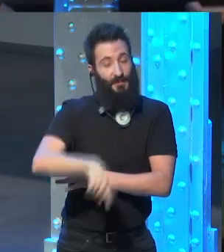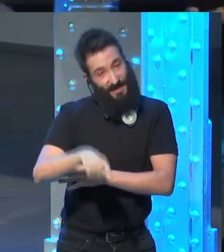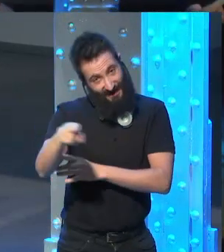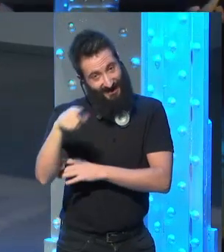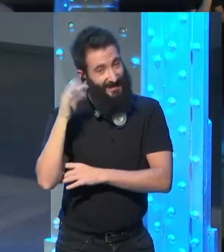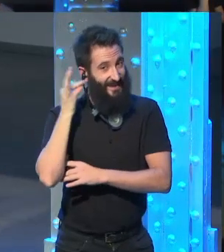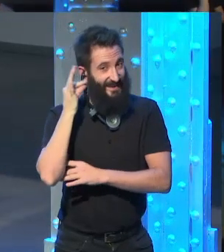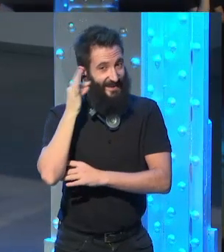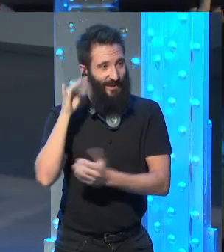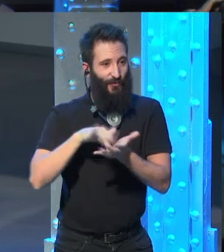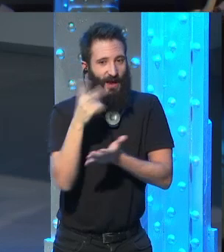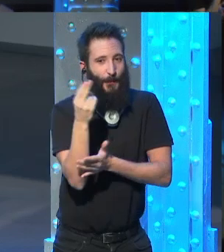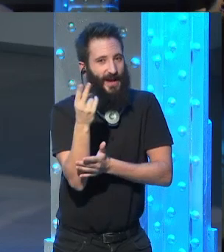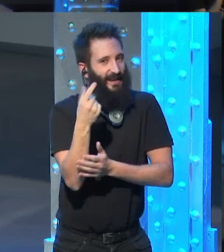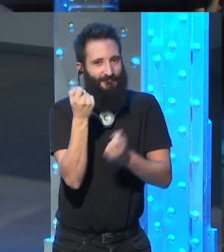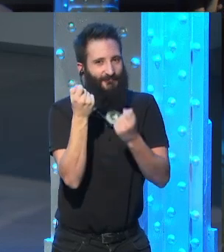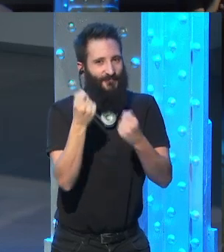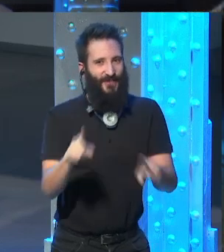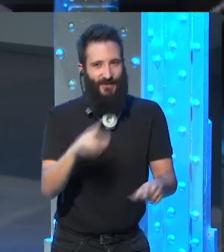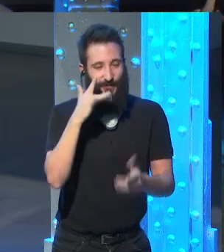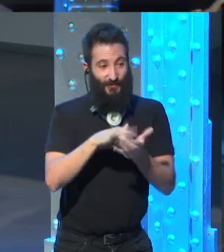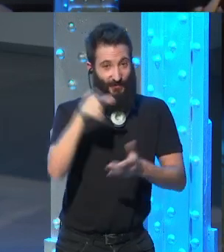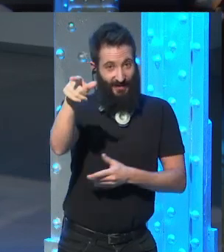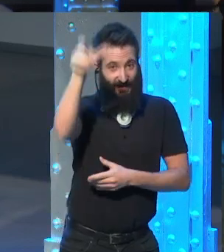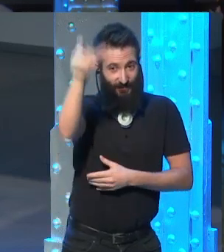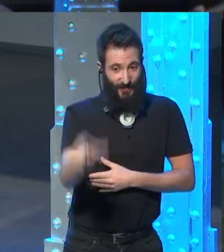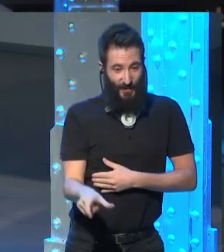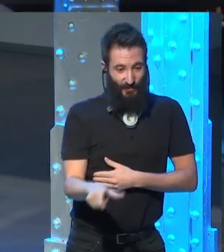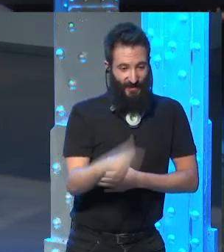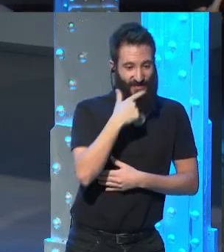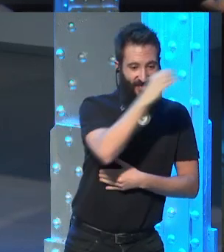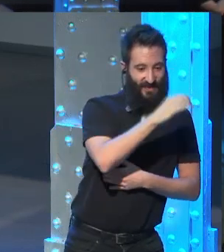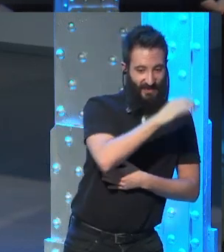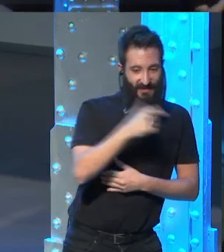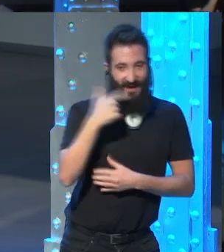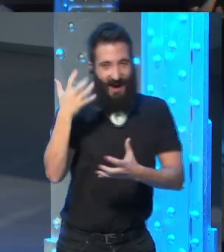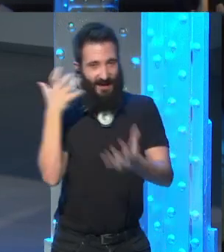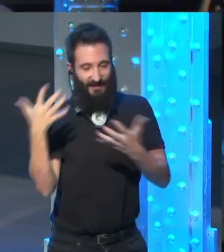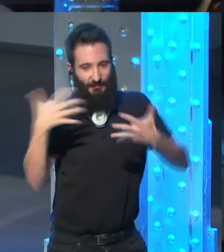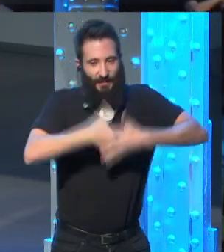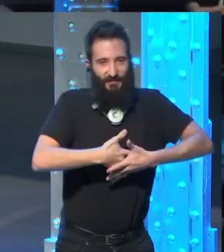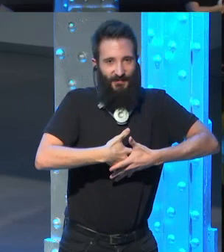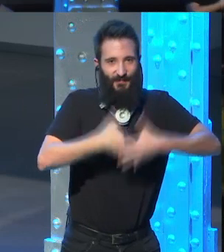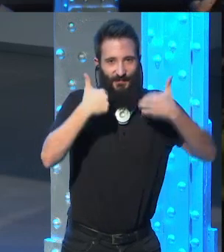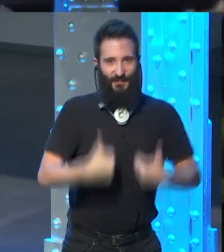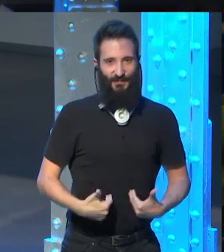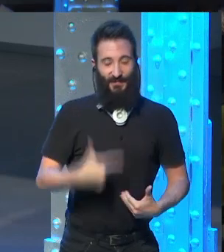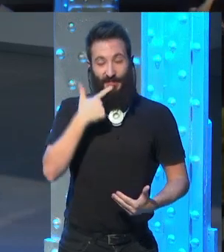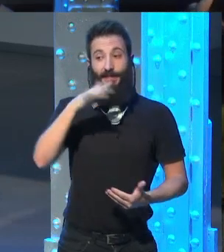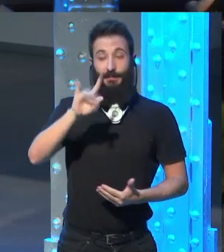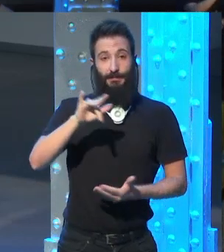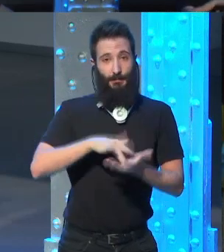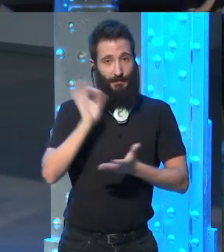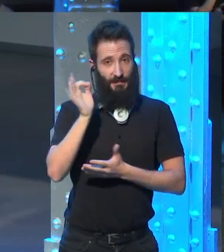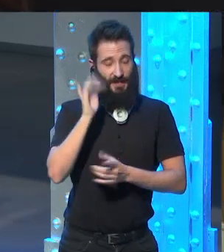no ha necesitado ninguna pareja, ella misma es científica y es artista, se divide en dos. Sí, en mi